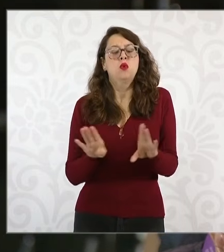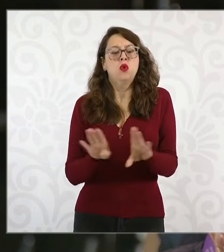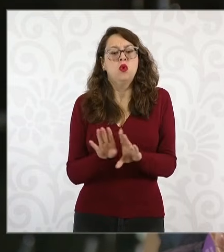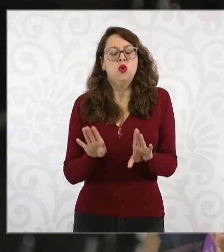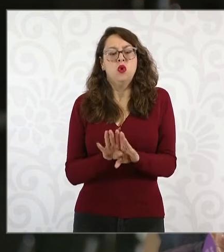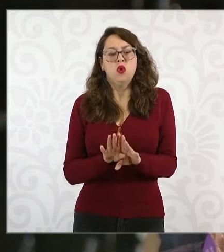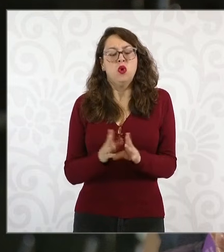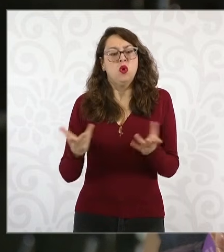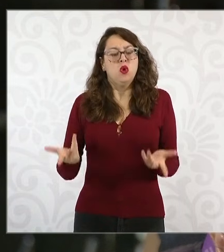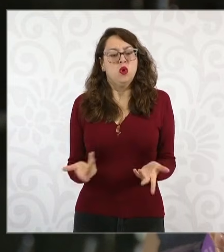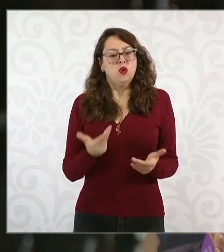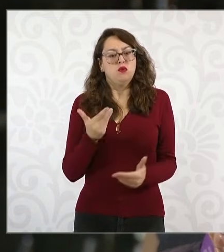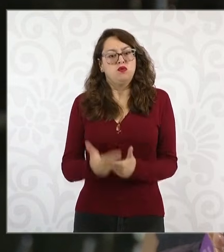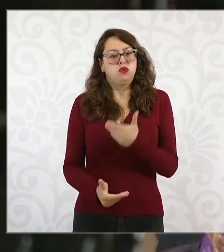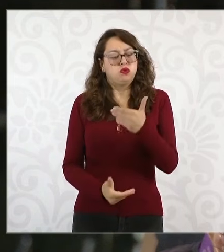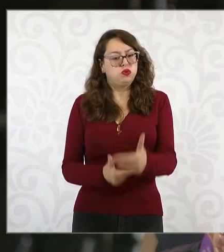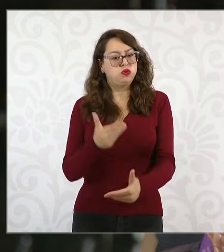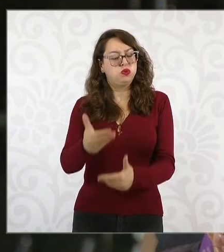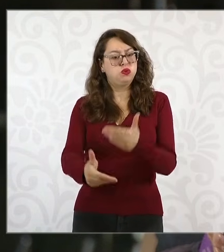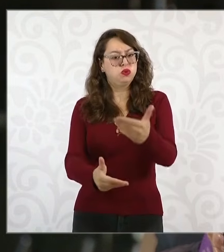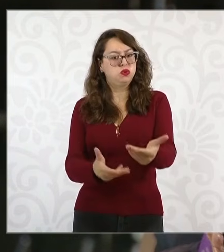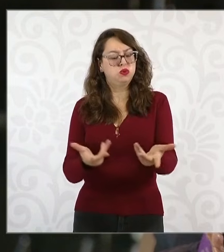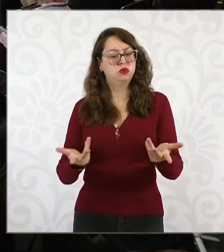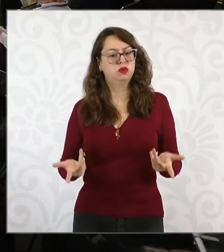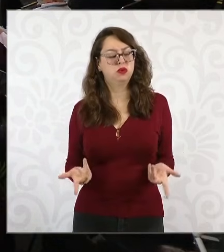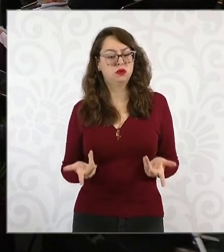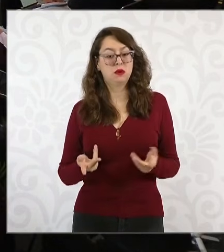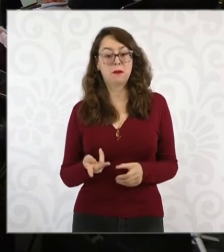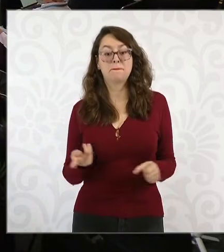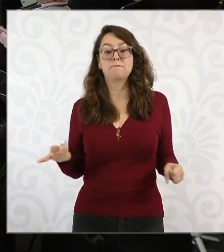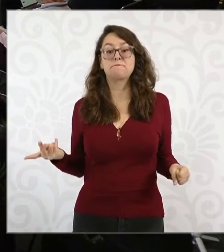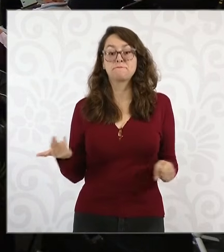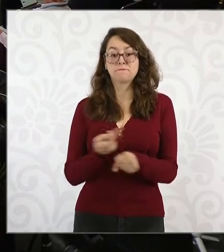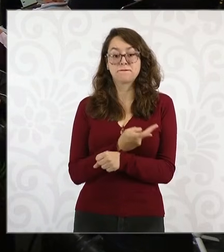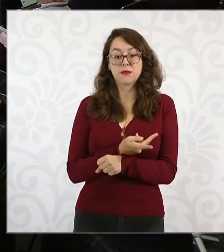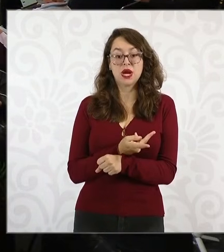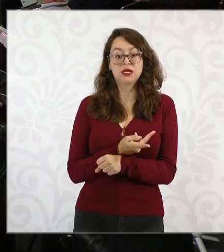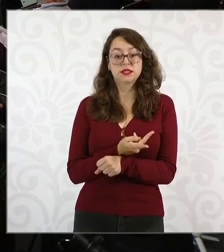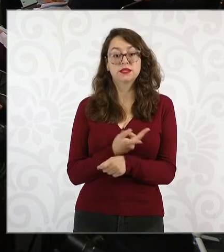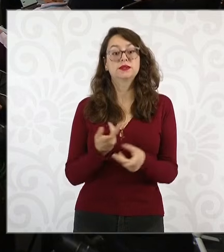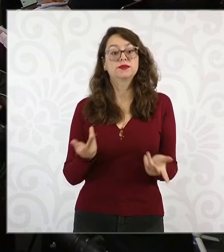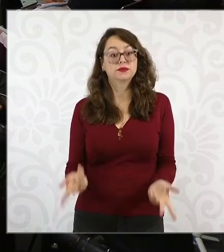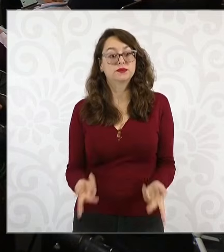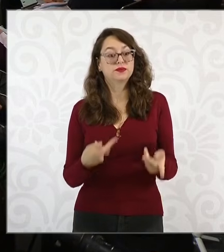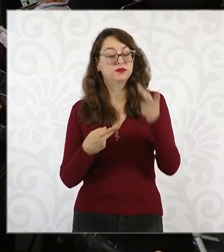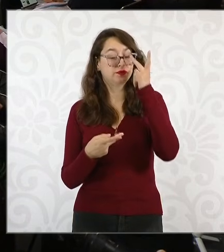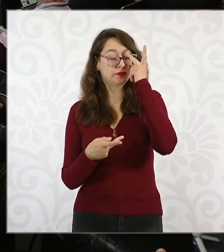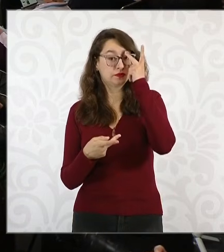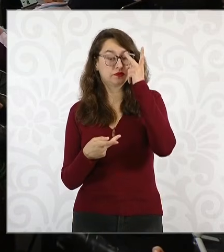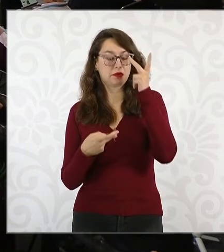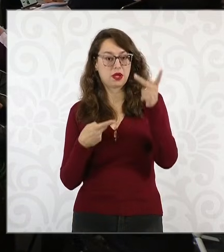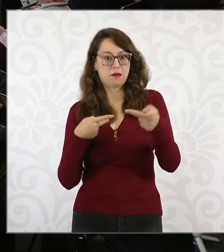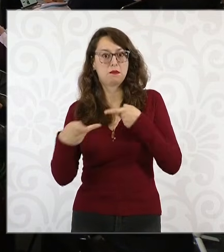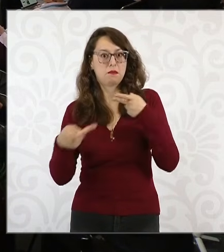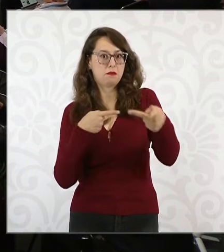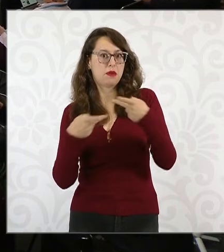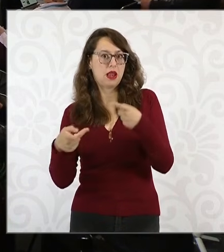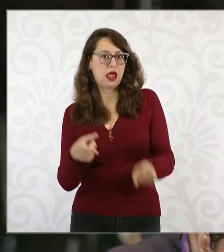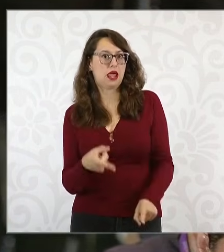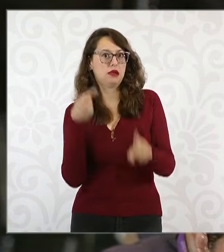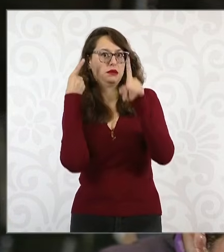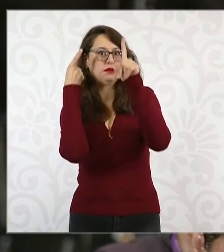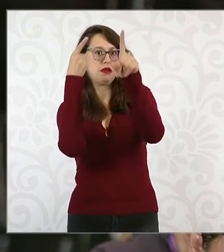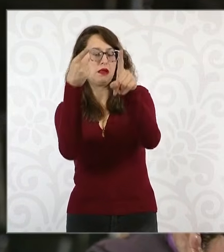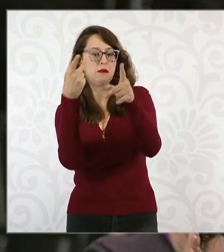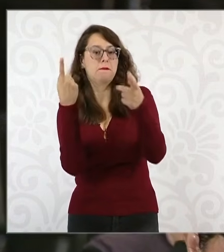y pues saber cuál es el plan, que debe haber un plan ambicioso aparte de la